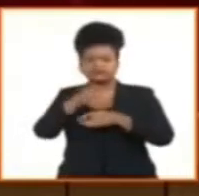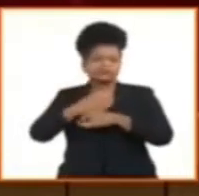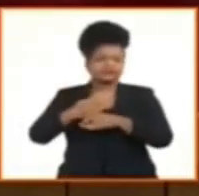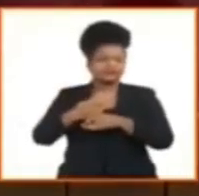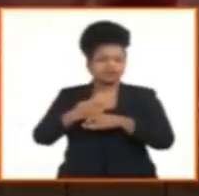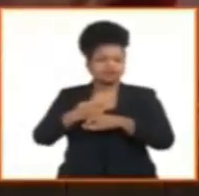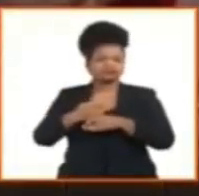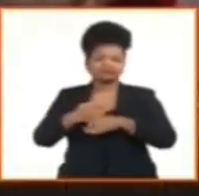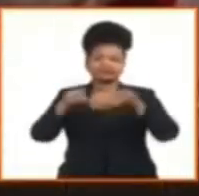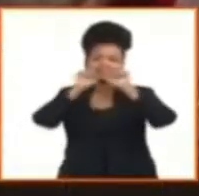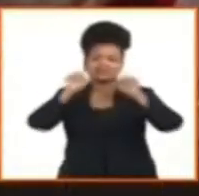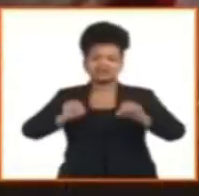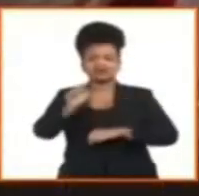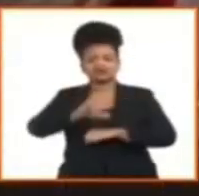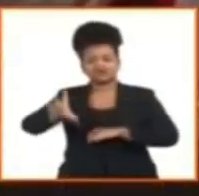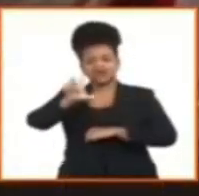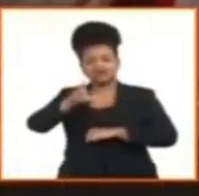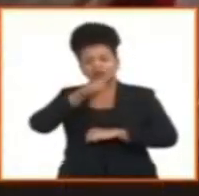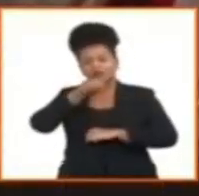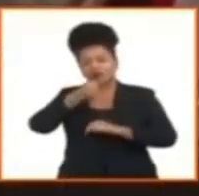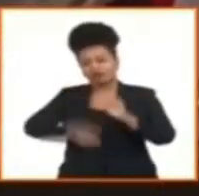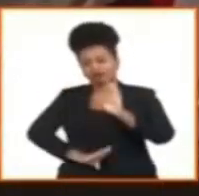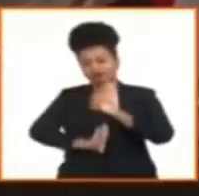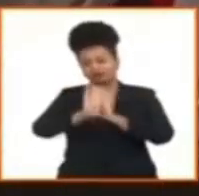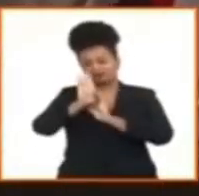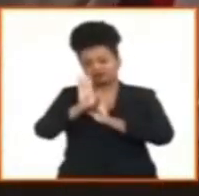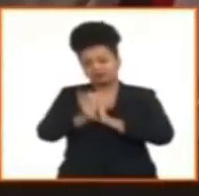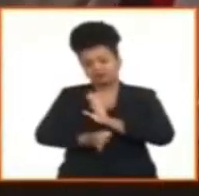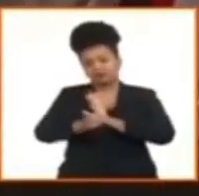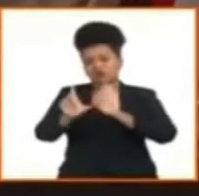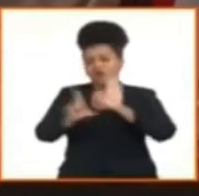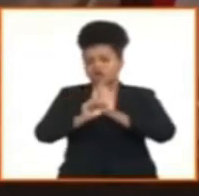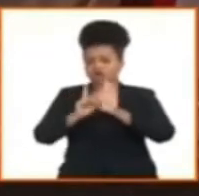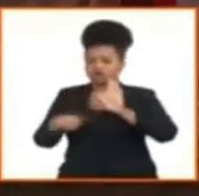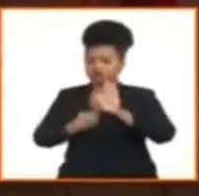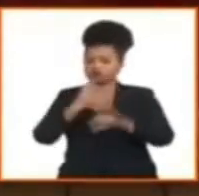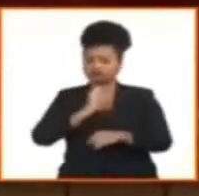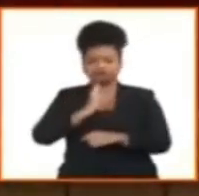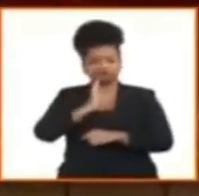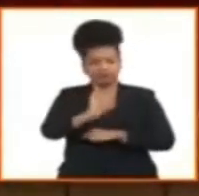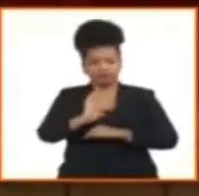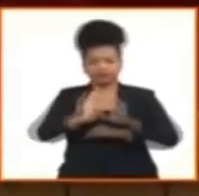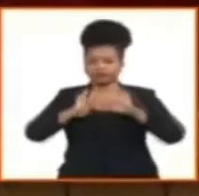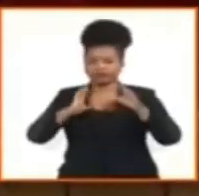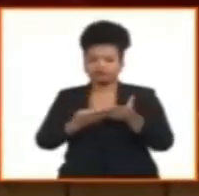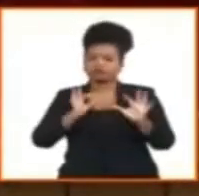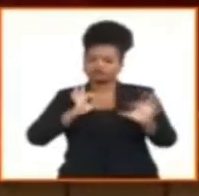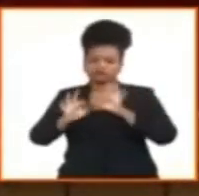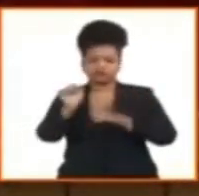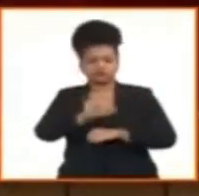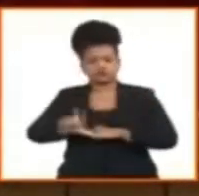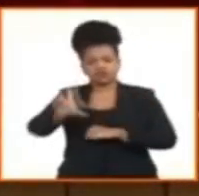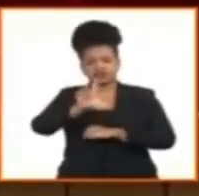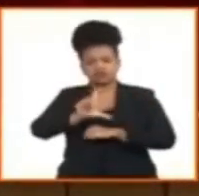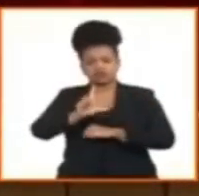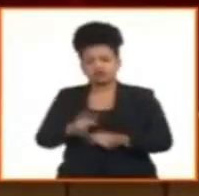social asediado que emula las legislaciones y prácticas más avanzadas para su preservación. Promovemos la